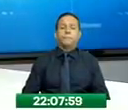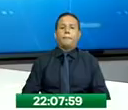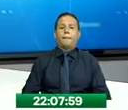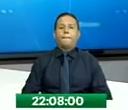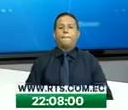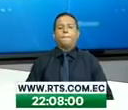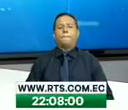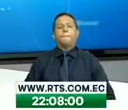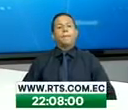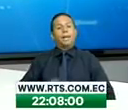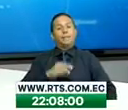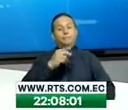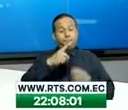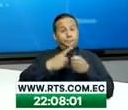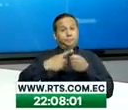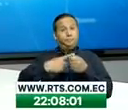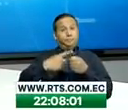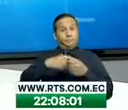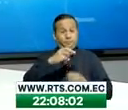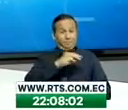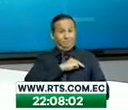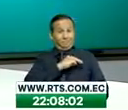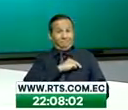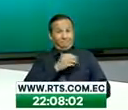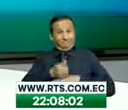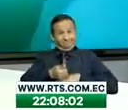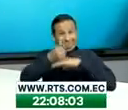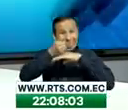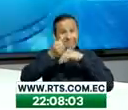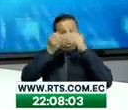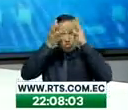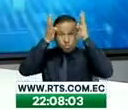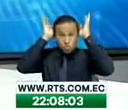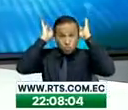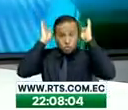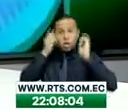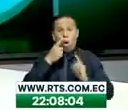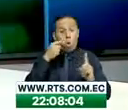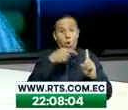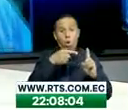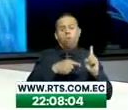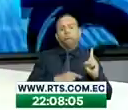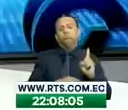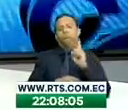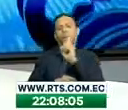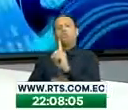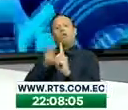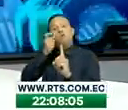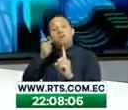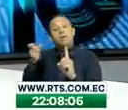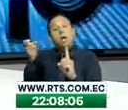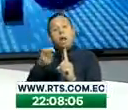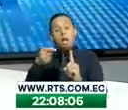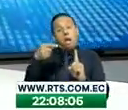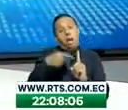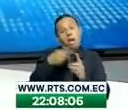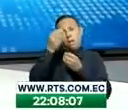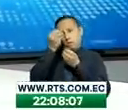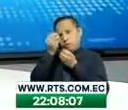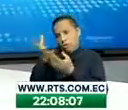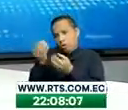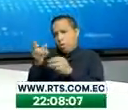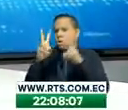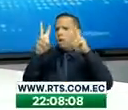y el alcalde de quito jorge yunda acudió a la fiscalía general del estado para rendir su versión sobre la investigación de presuntas irregularidades